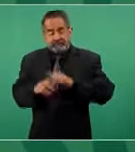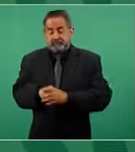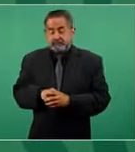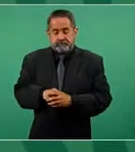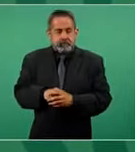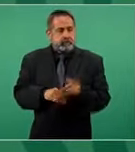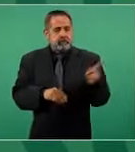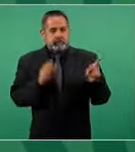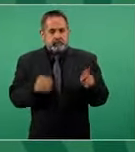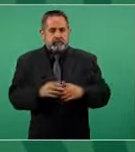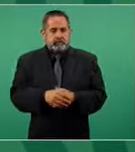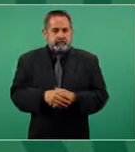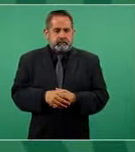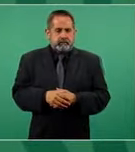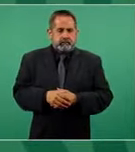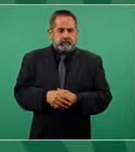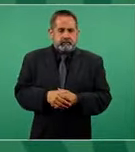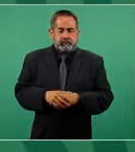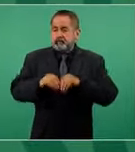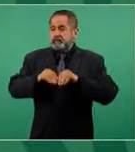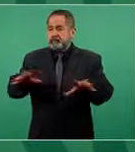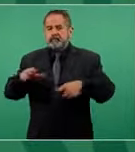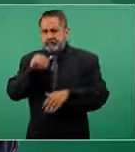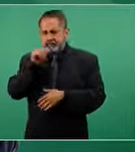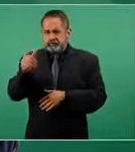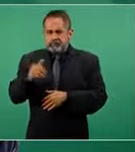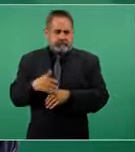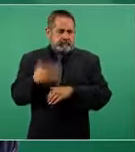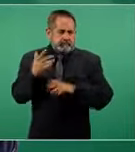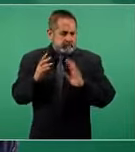No las di a conocer en su momento